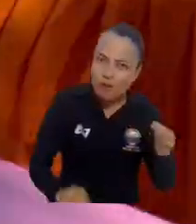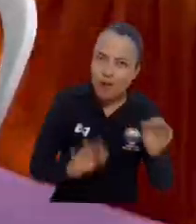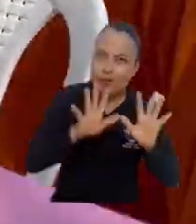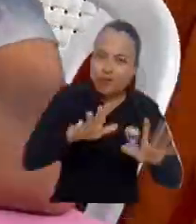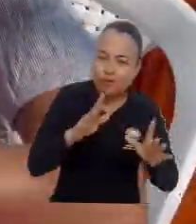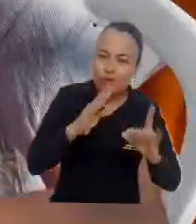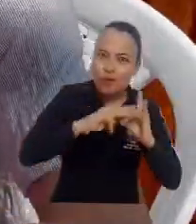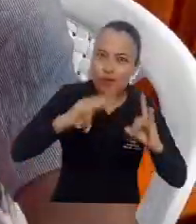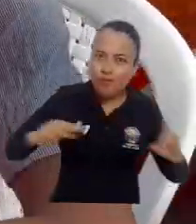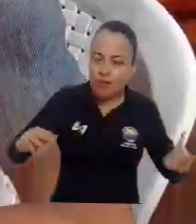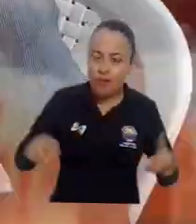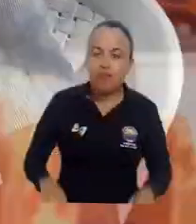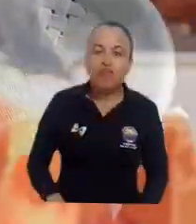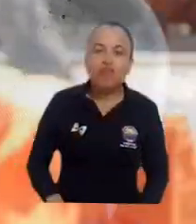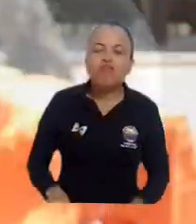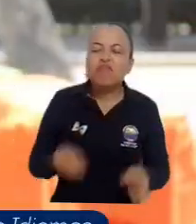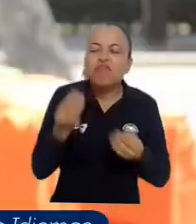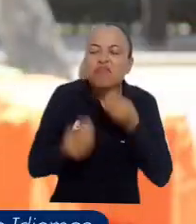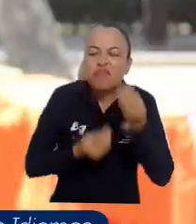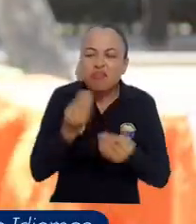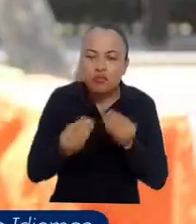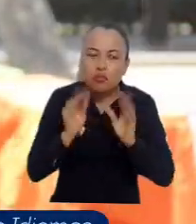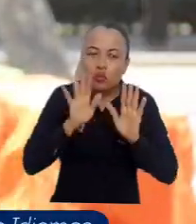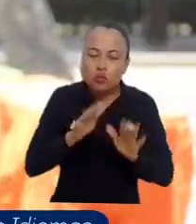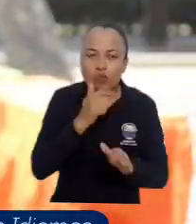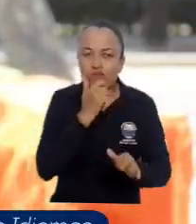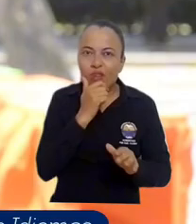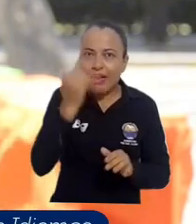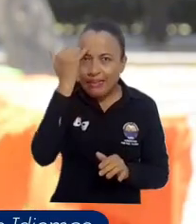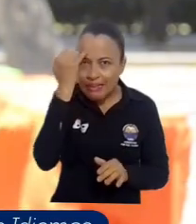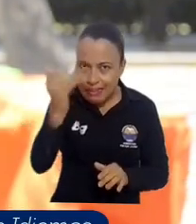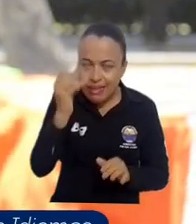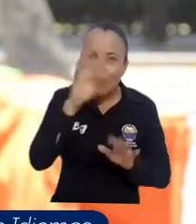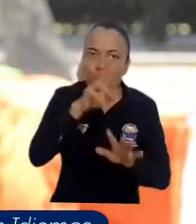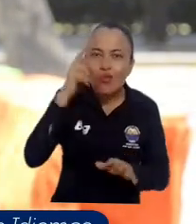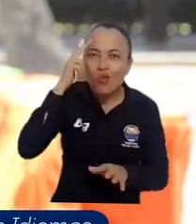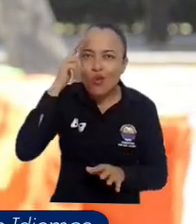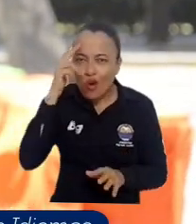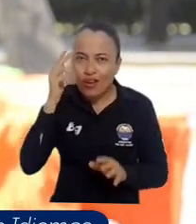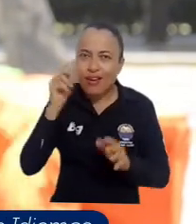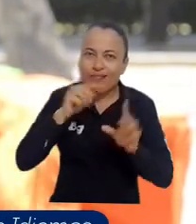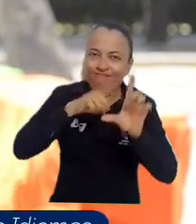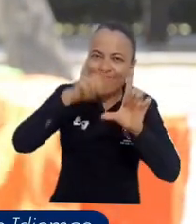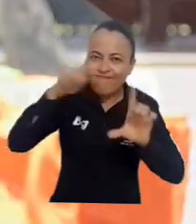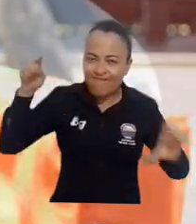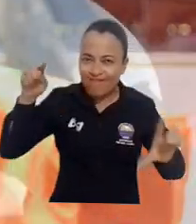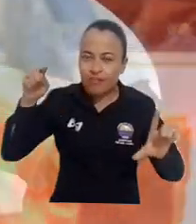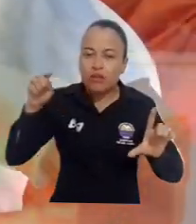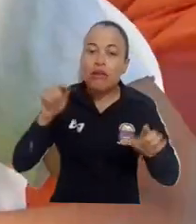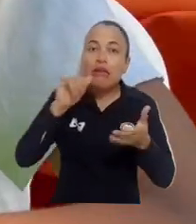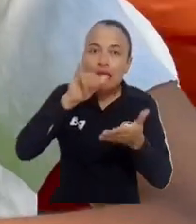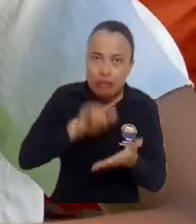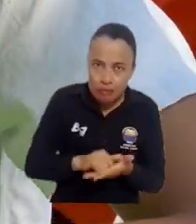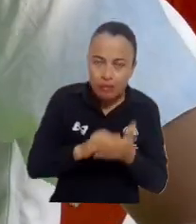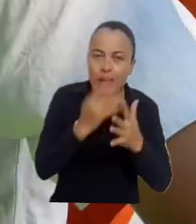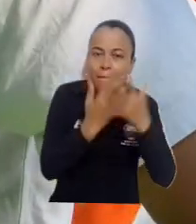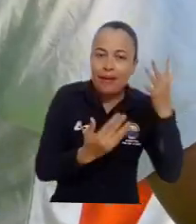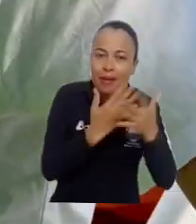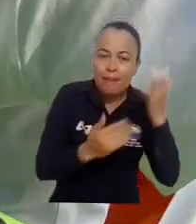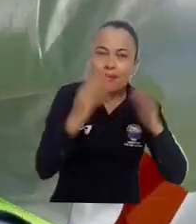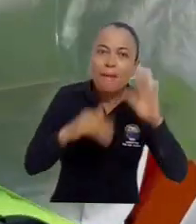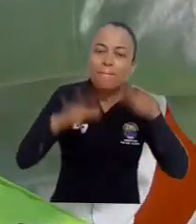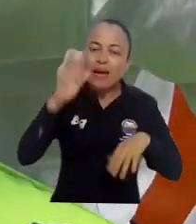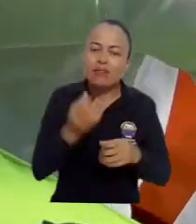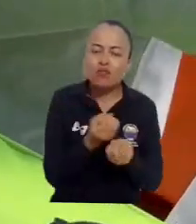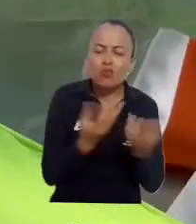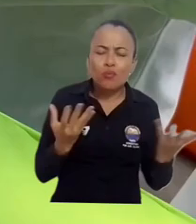Olimpiadas Matemáticas Unimagdalena. En esta ocasión quisimos darle un enfoque hacia el razonamiento estadístico, por eso el lema de estas